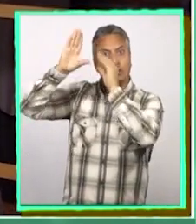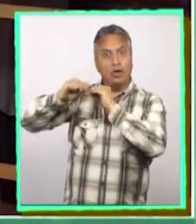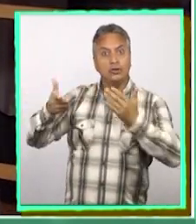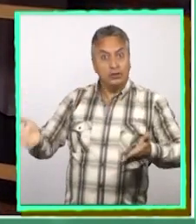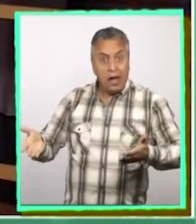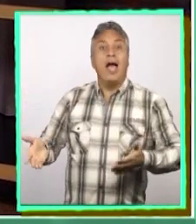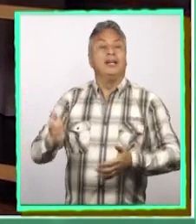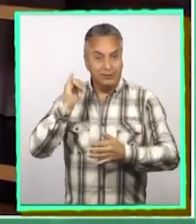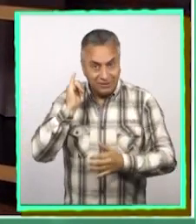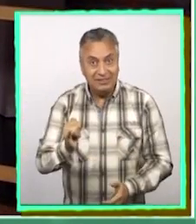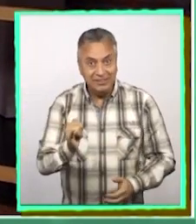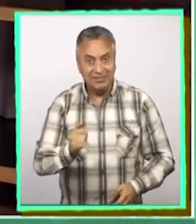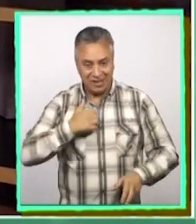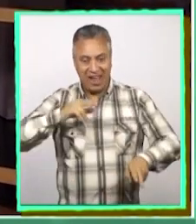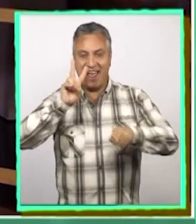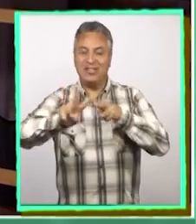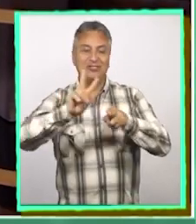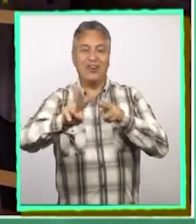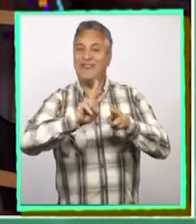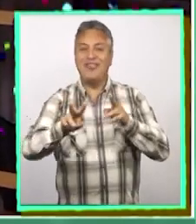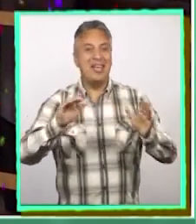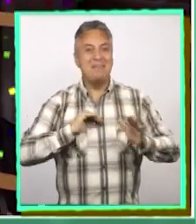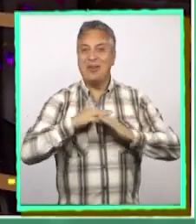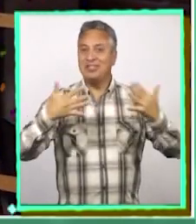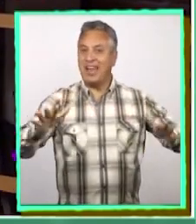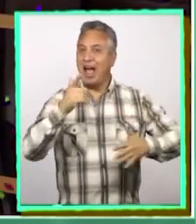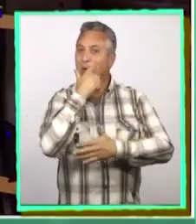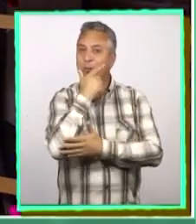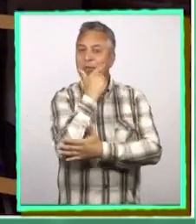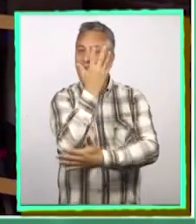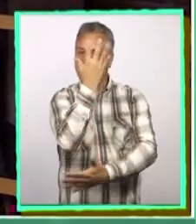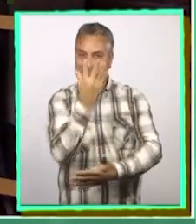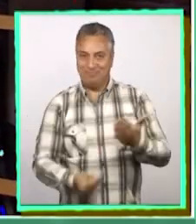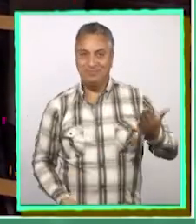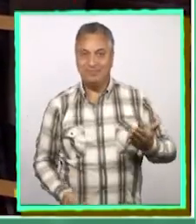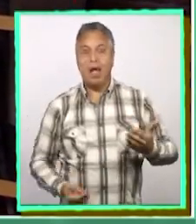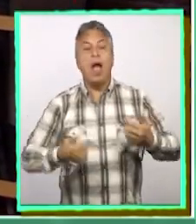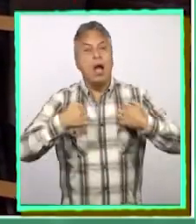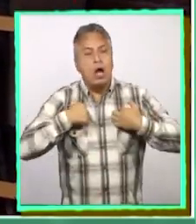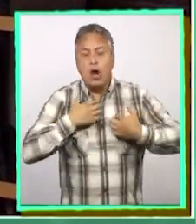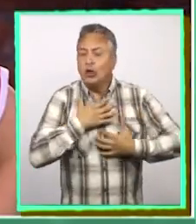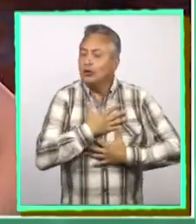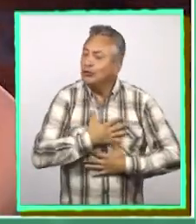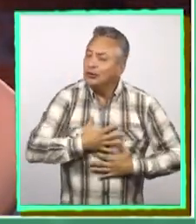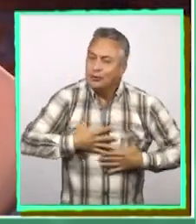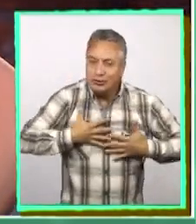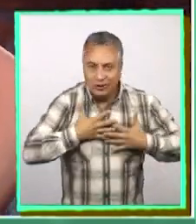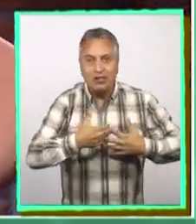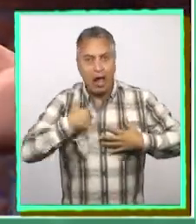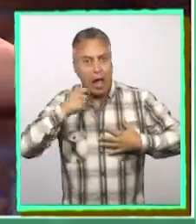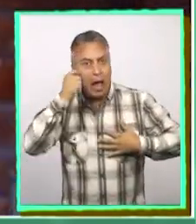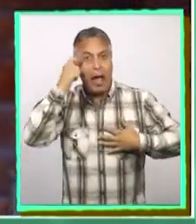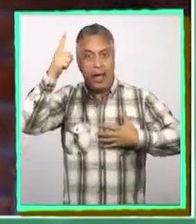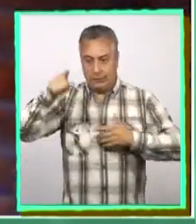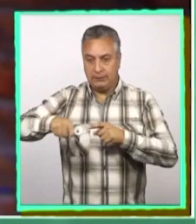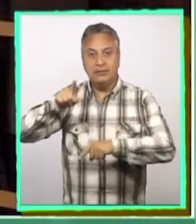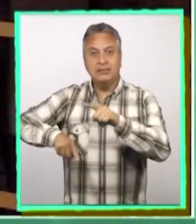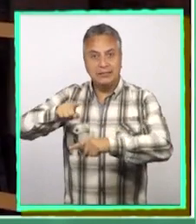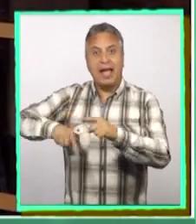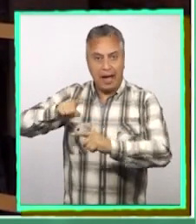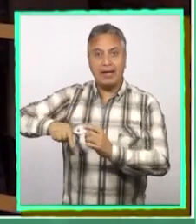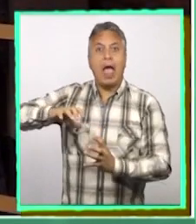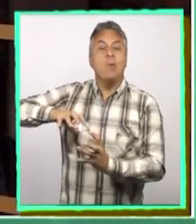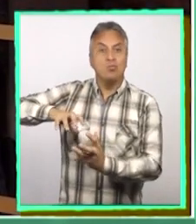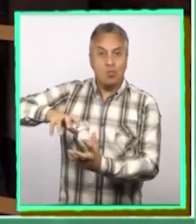noche. ¡Increíble! ¡Resolvimos el misterio! A mí me encantó saber que la Tierra se mueve, ¿verdad? De